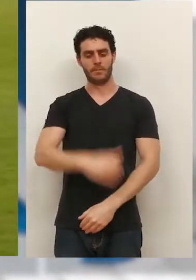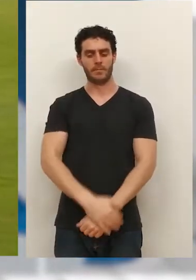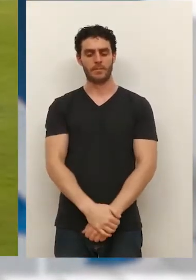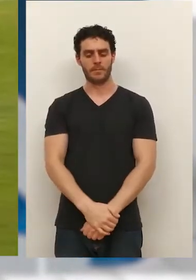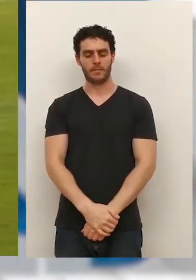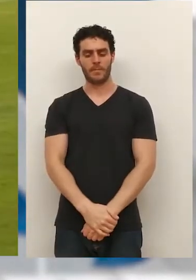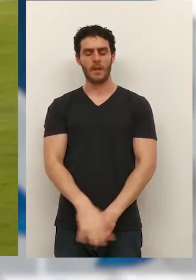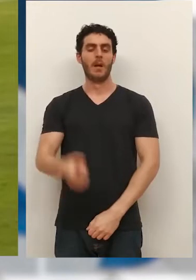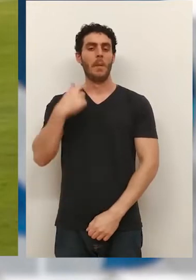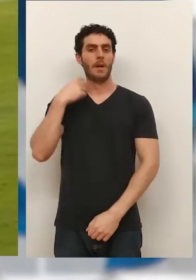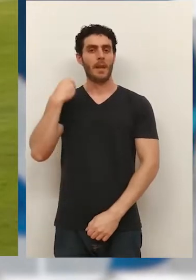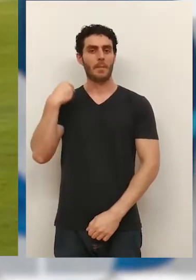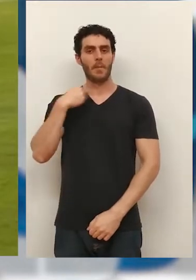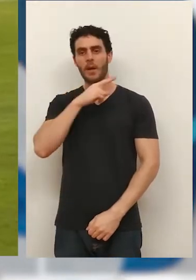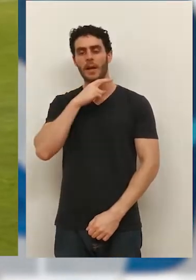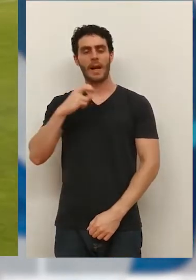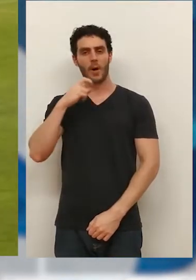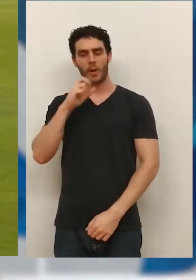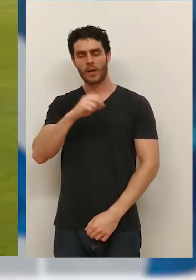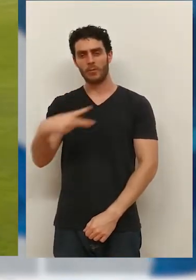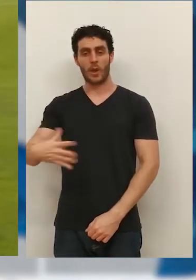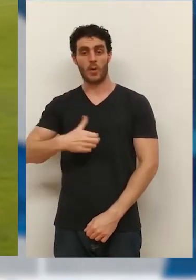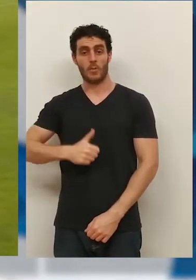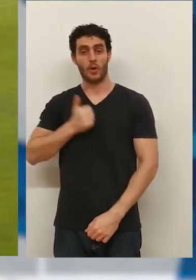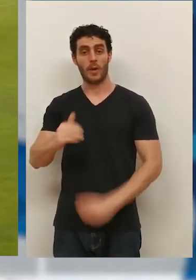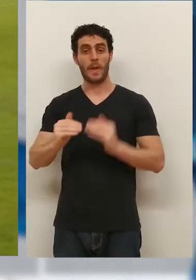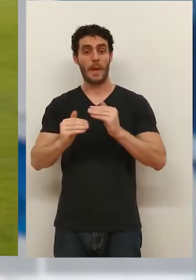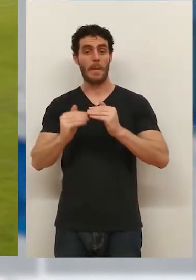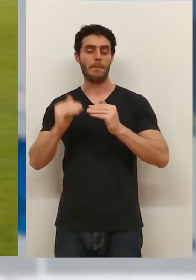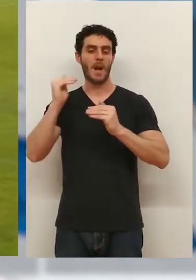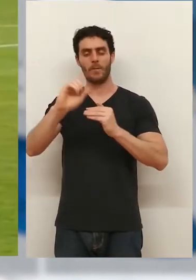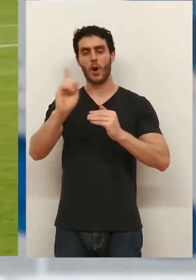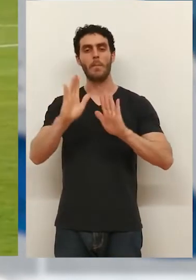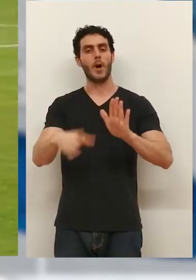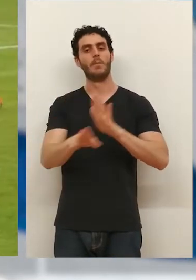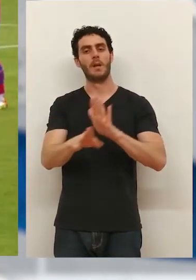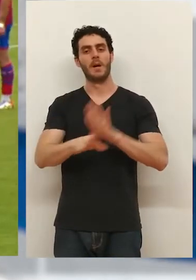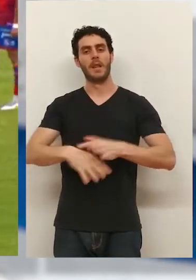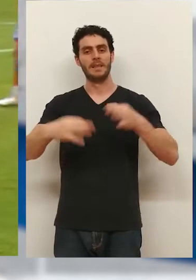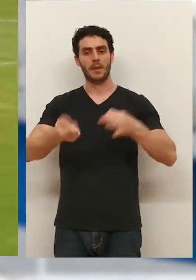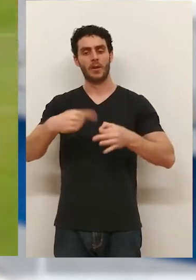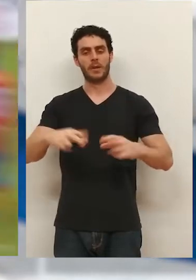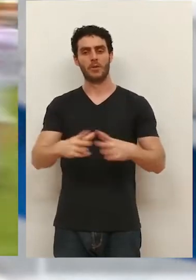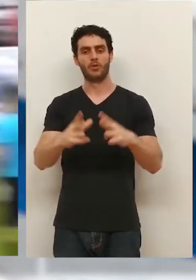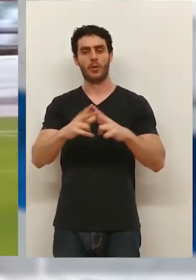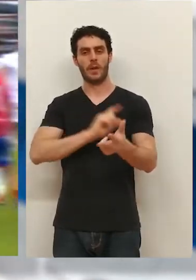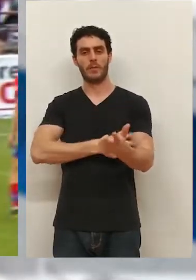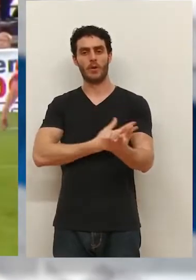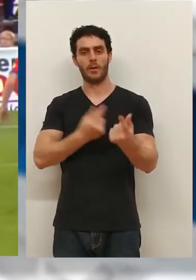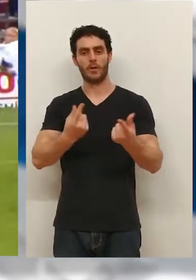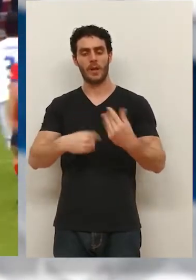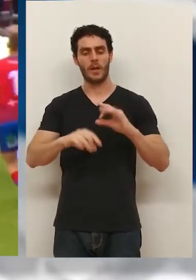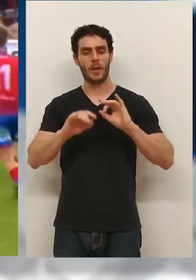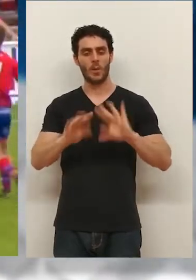que dispusieron de una falta directa que ejecutó Alex Arias y que se estrelló en el travesaño. Con este resultado, el sueño del